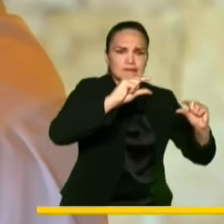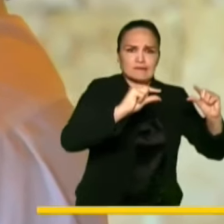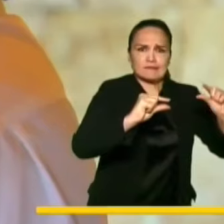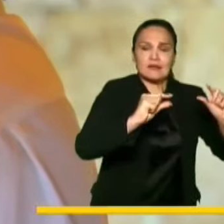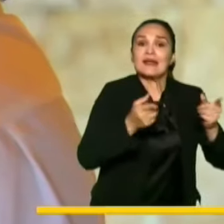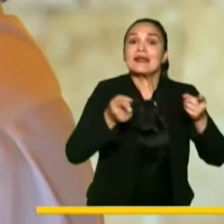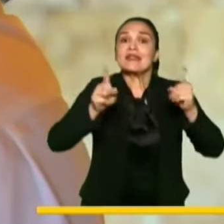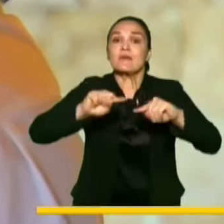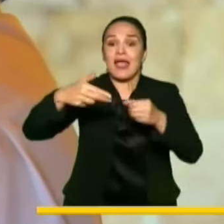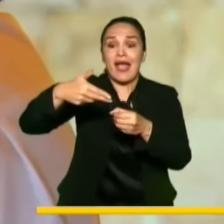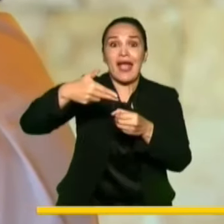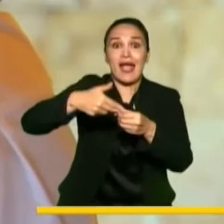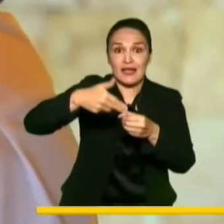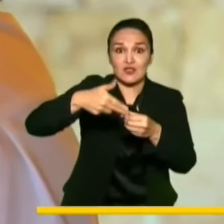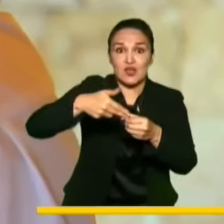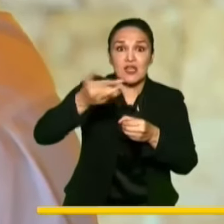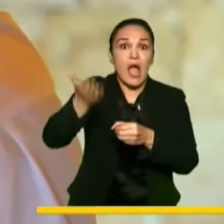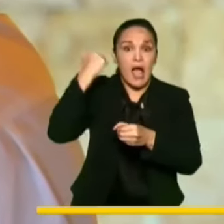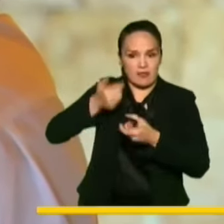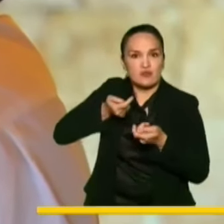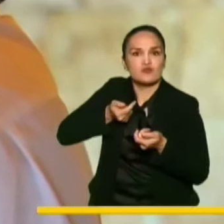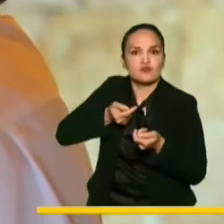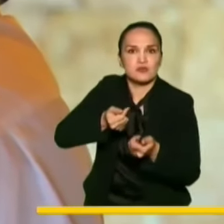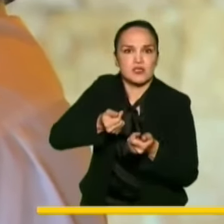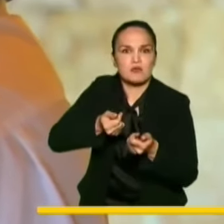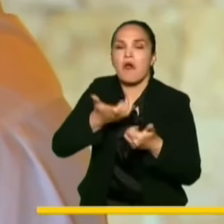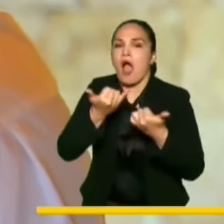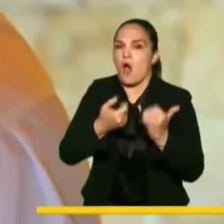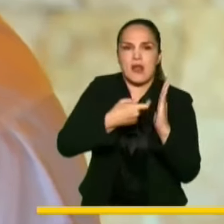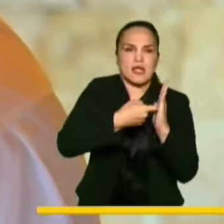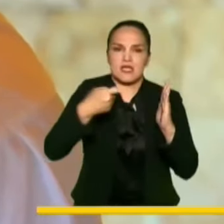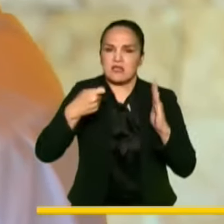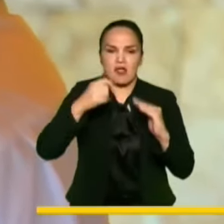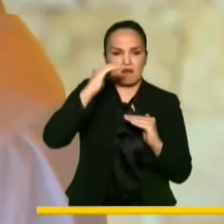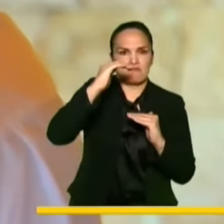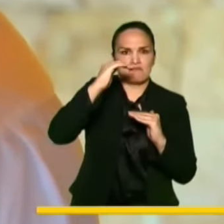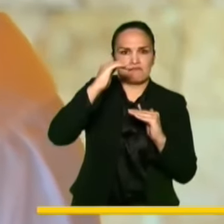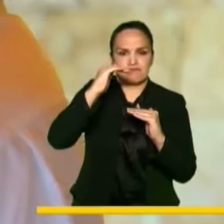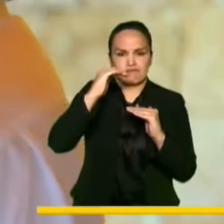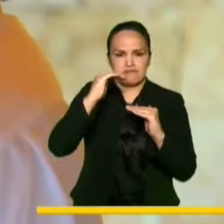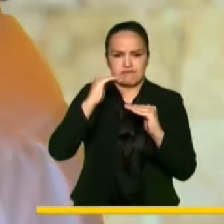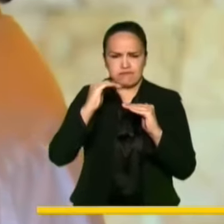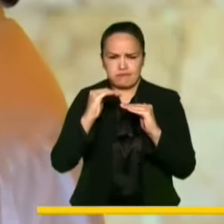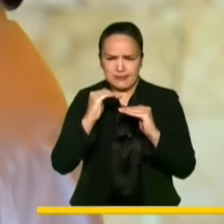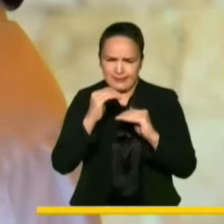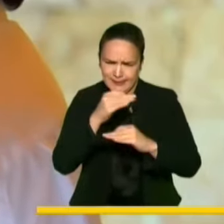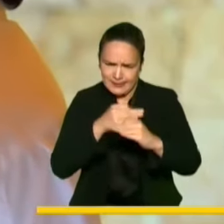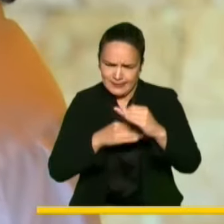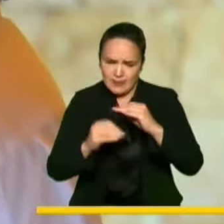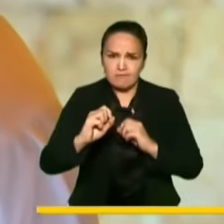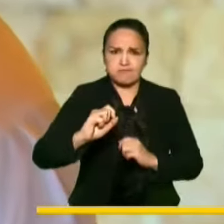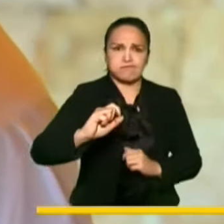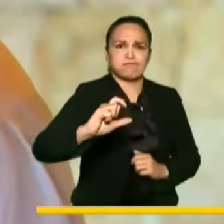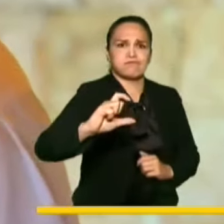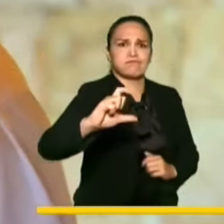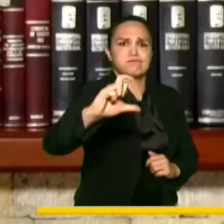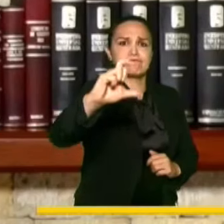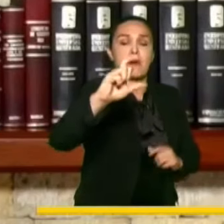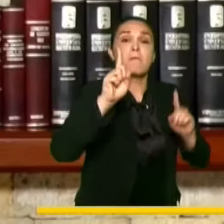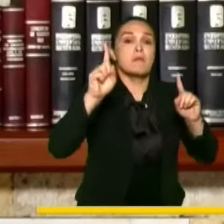la gasolina eliminando su subsidio, logramos el éxito de bajar a un dígito la tasa de